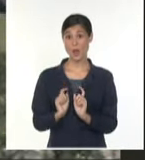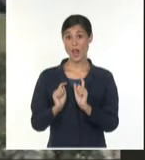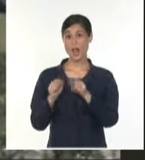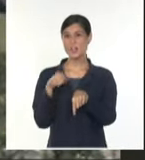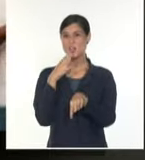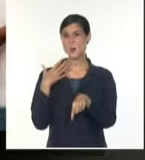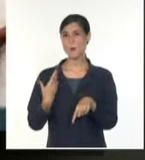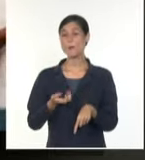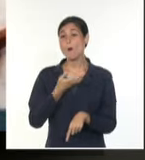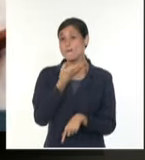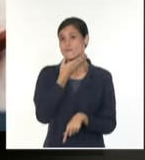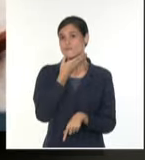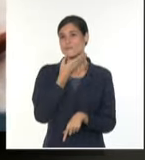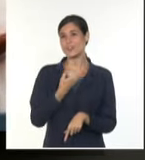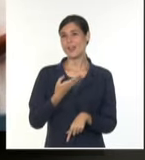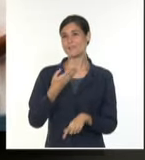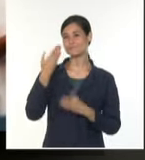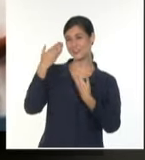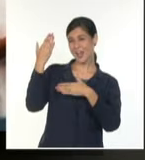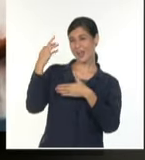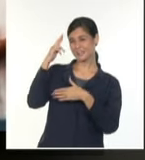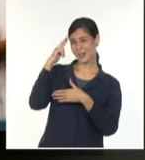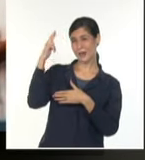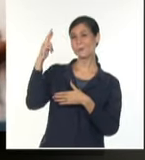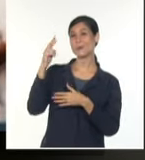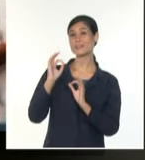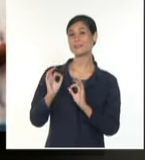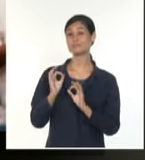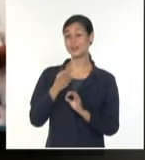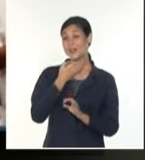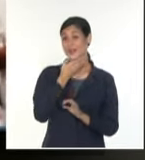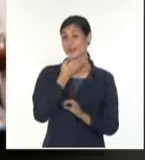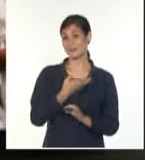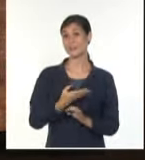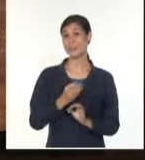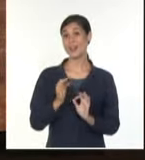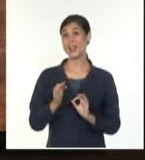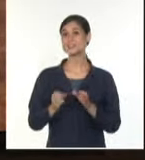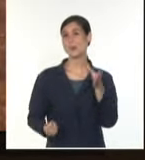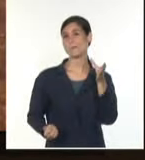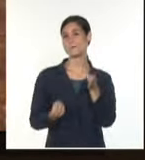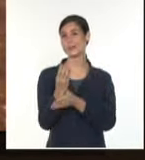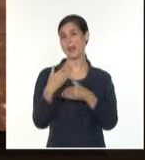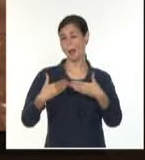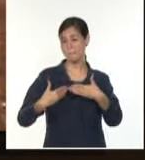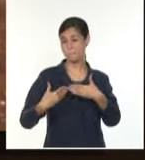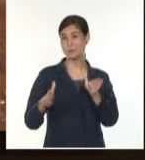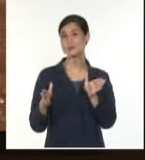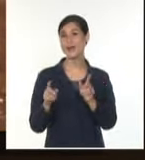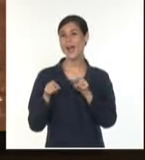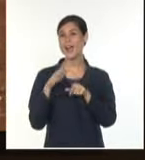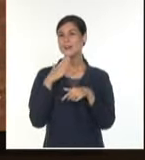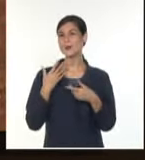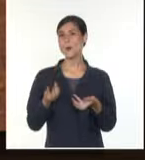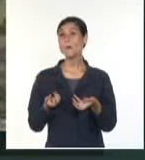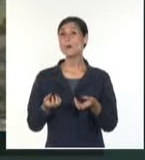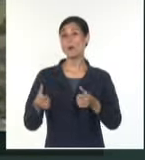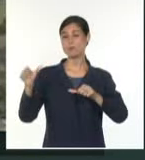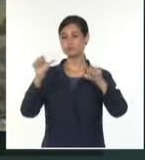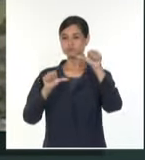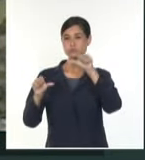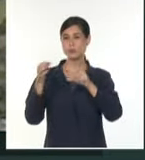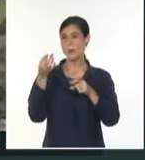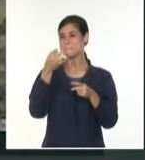Fidel inaugura el Centro de Ingeniería Genética y Biotecnología, una institución de referencia que marcaría el despegue del